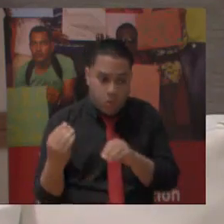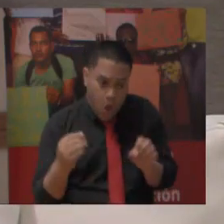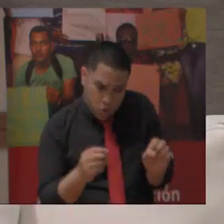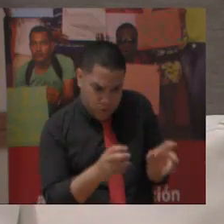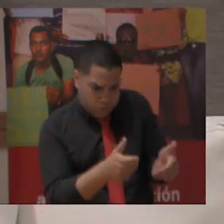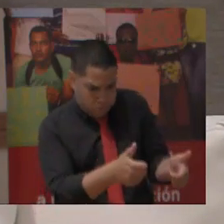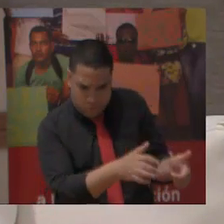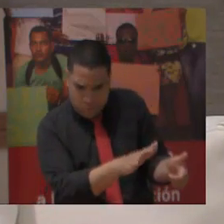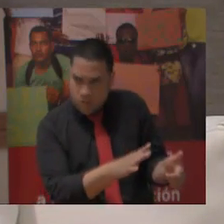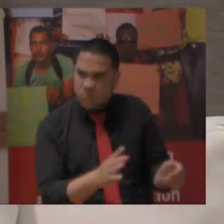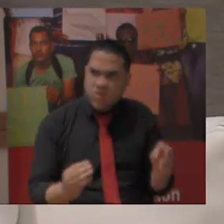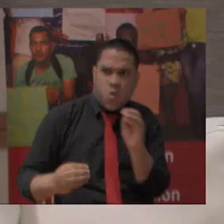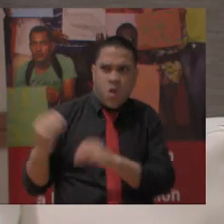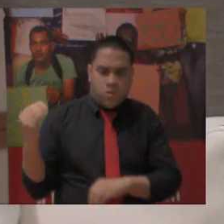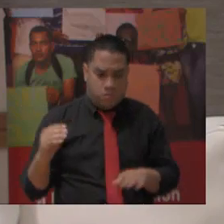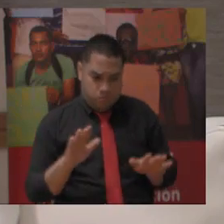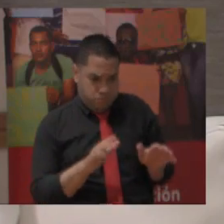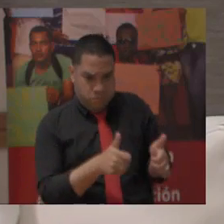opongan,